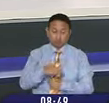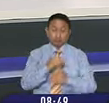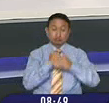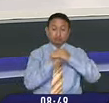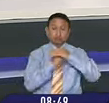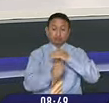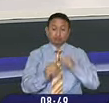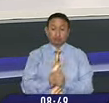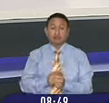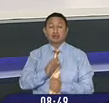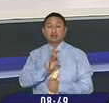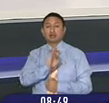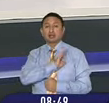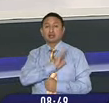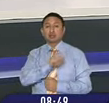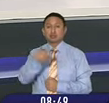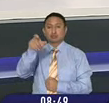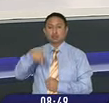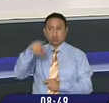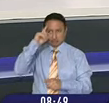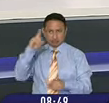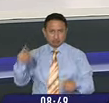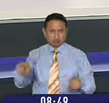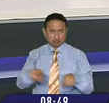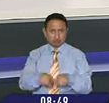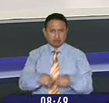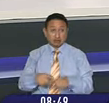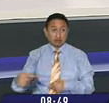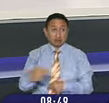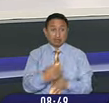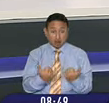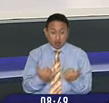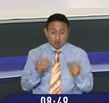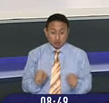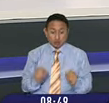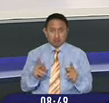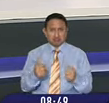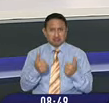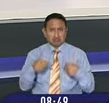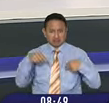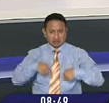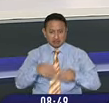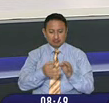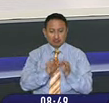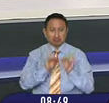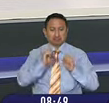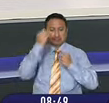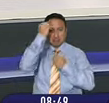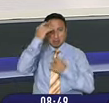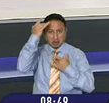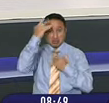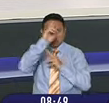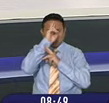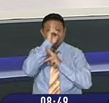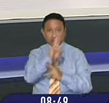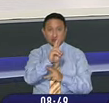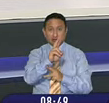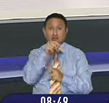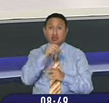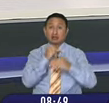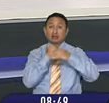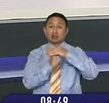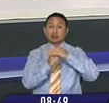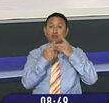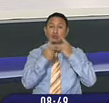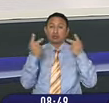trenes. Expertos y ciudadanos coinciden en que esta es la oportunidad perfecta para implementar valores de respeto en el